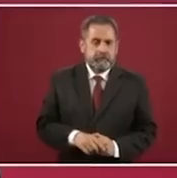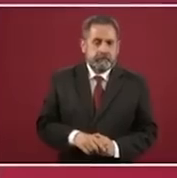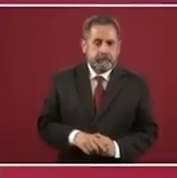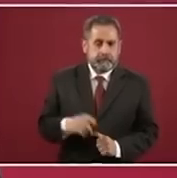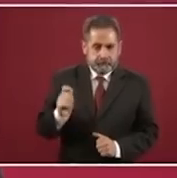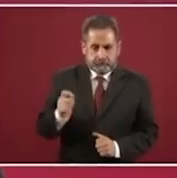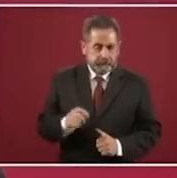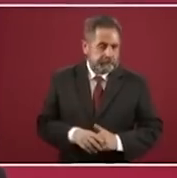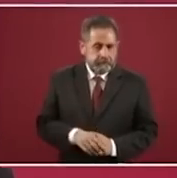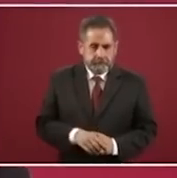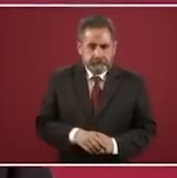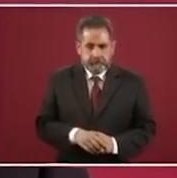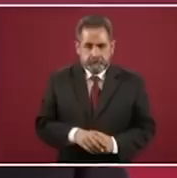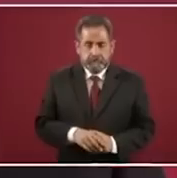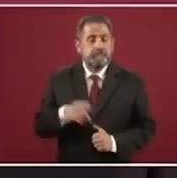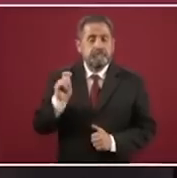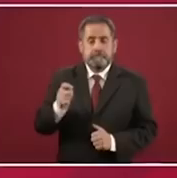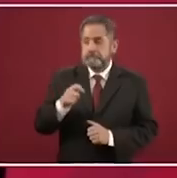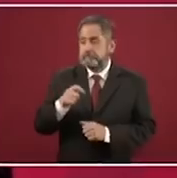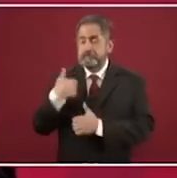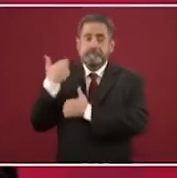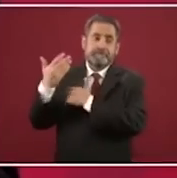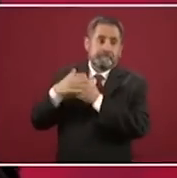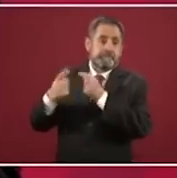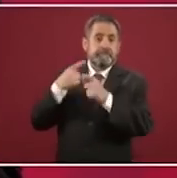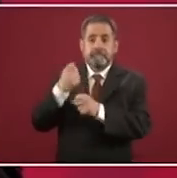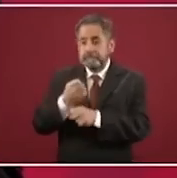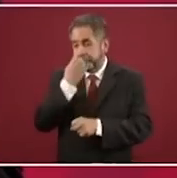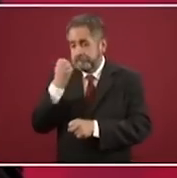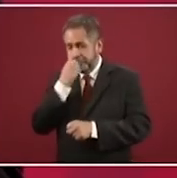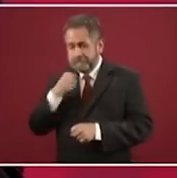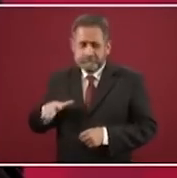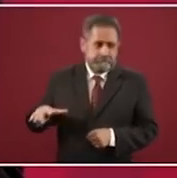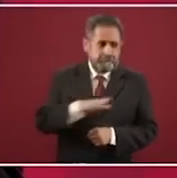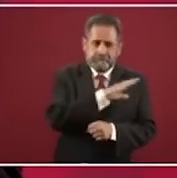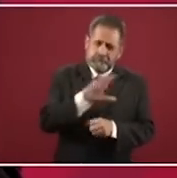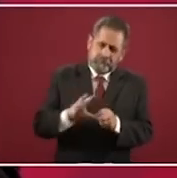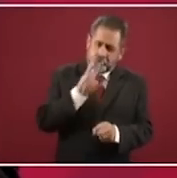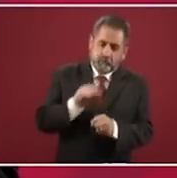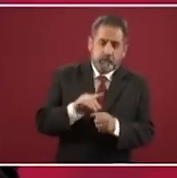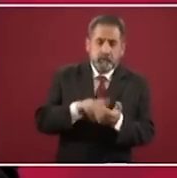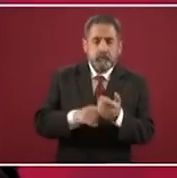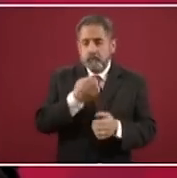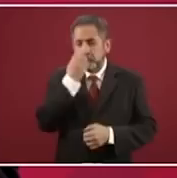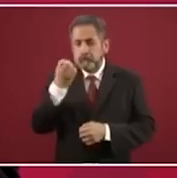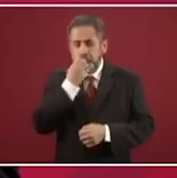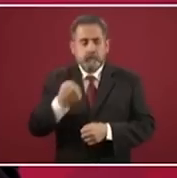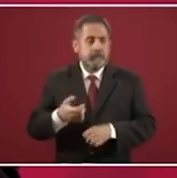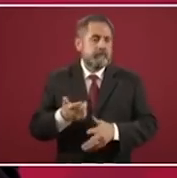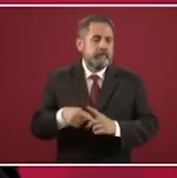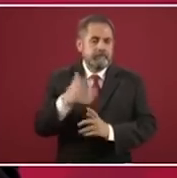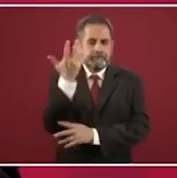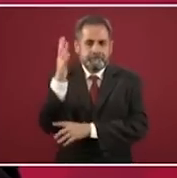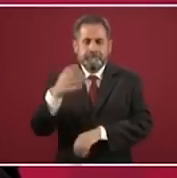Que va a incluir a todas las escuelas del nivel básico, escuelas